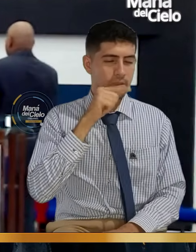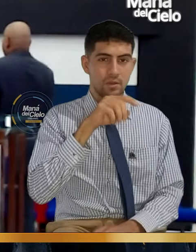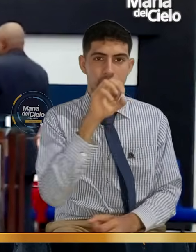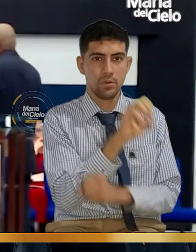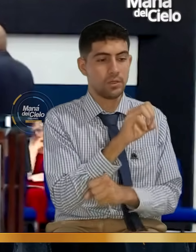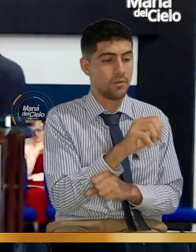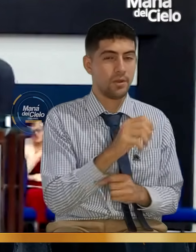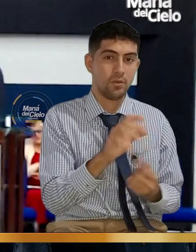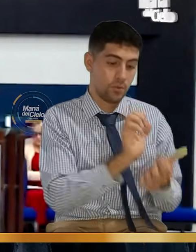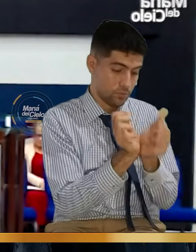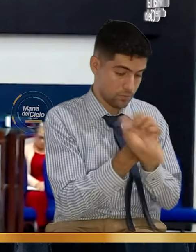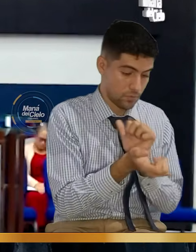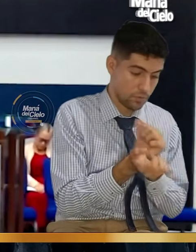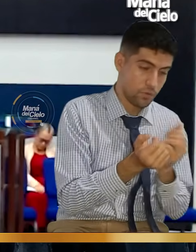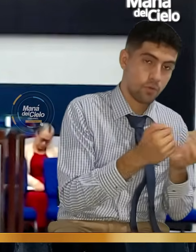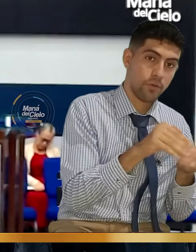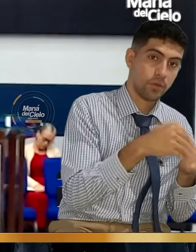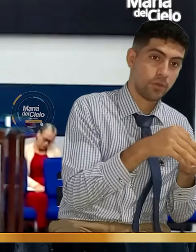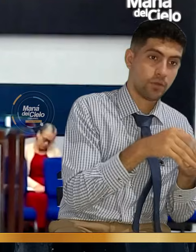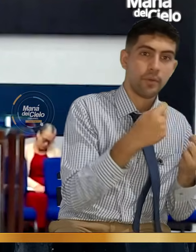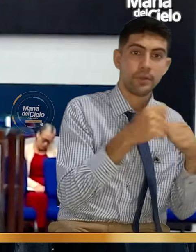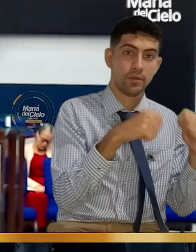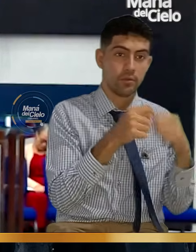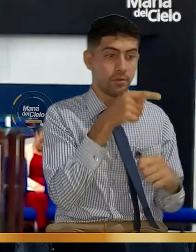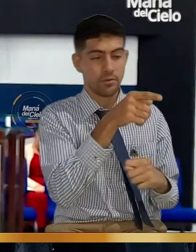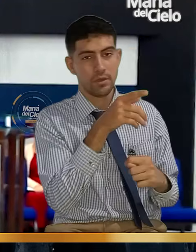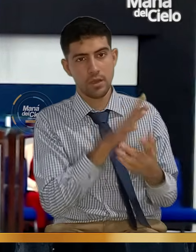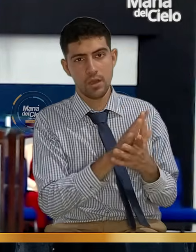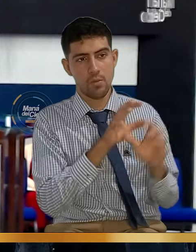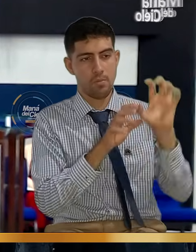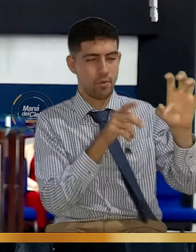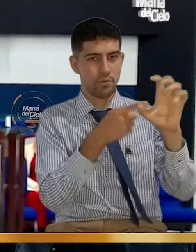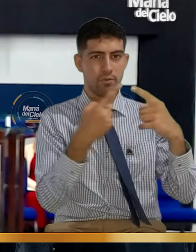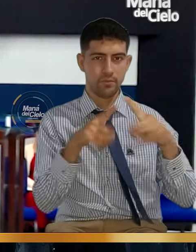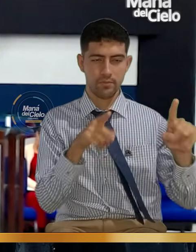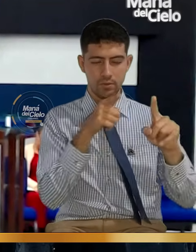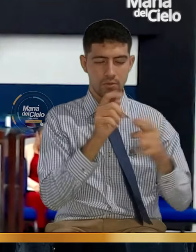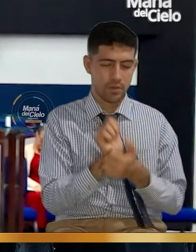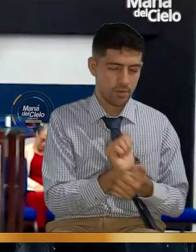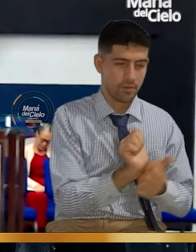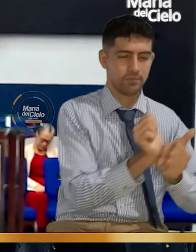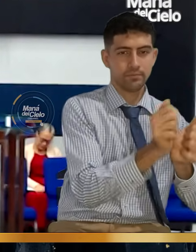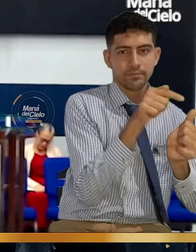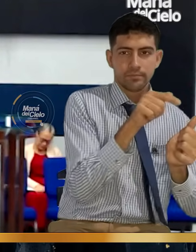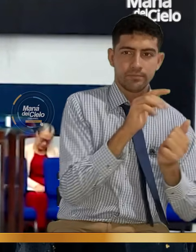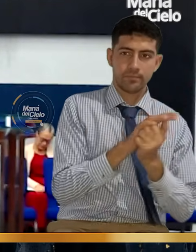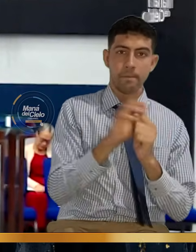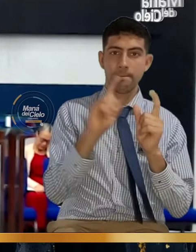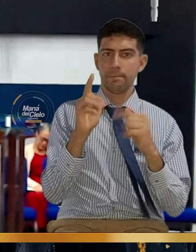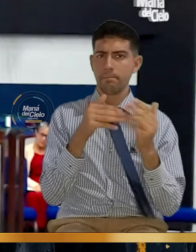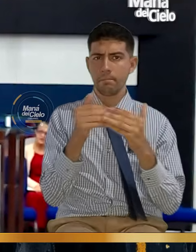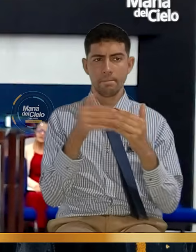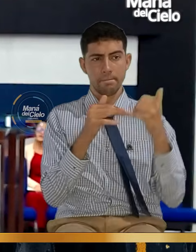estemos, en cualquier situación que estemos, estoy seguro que el Señor está con